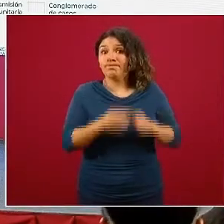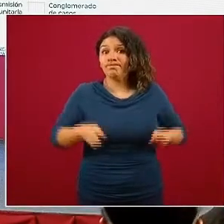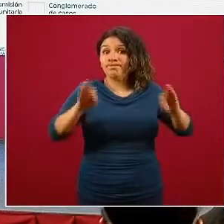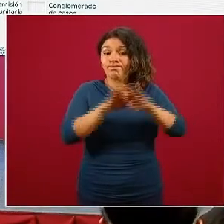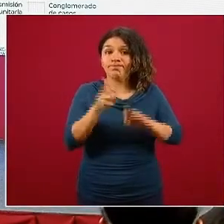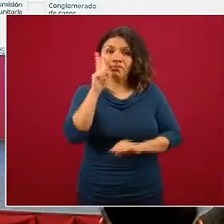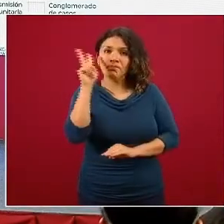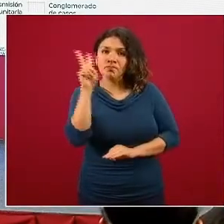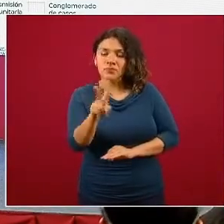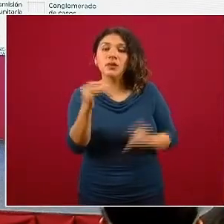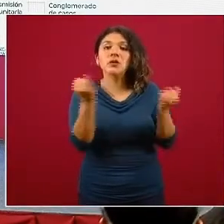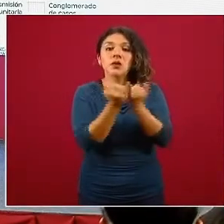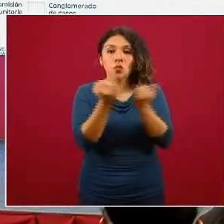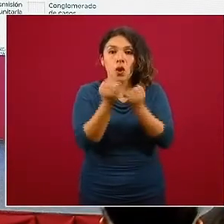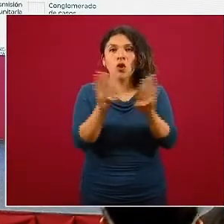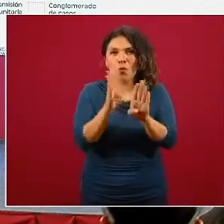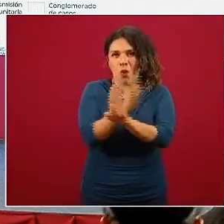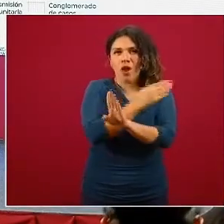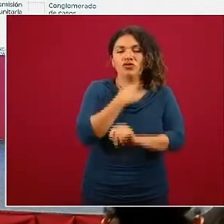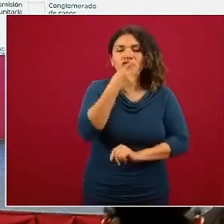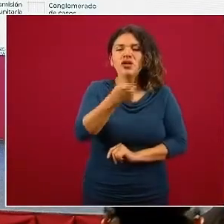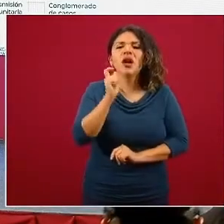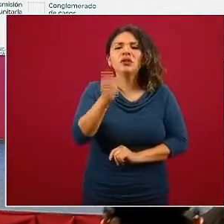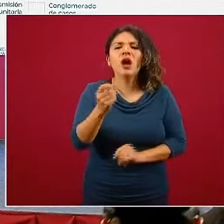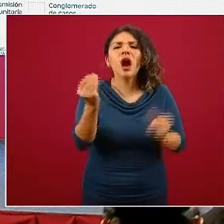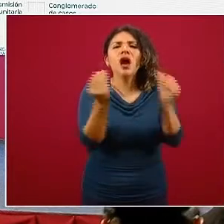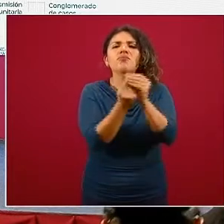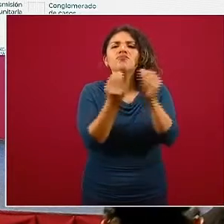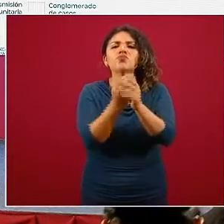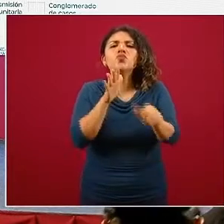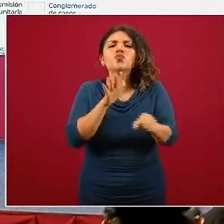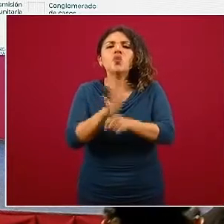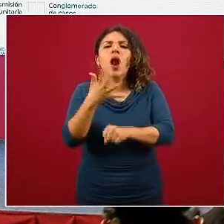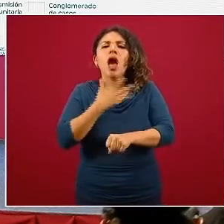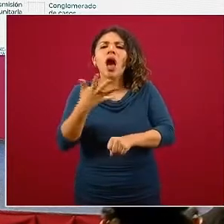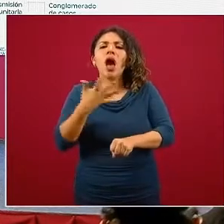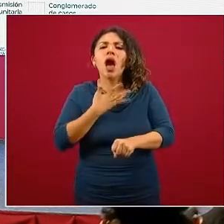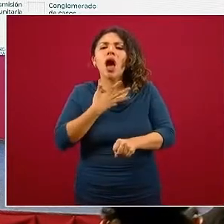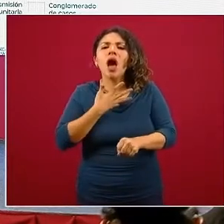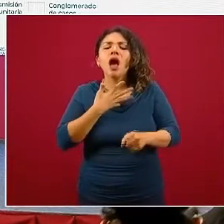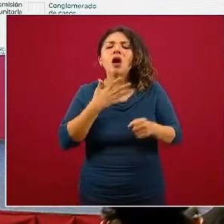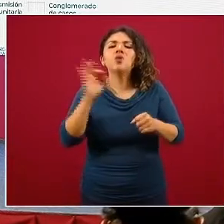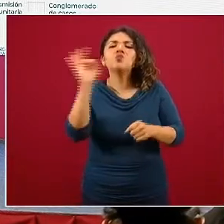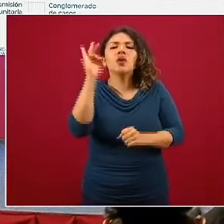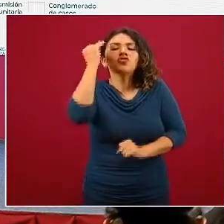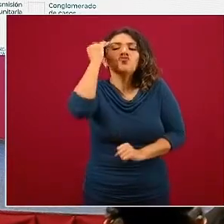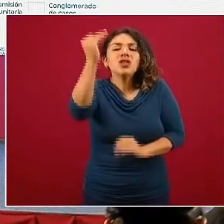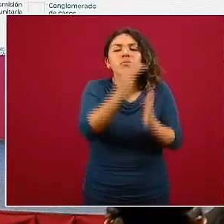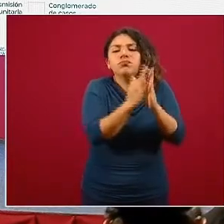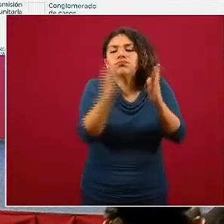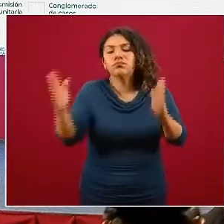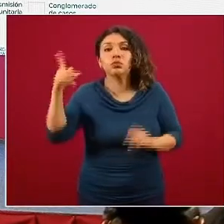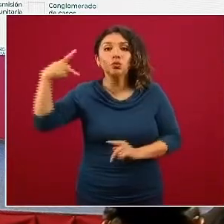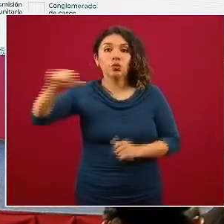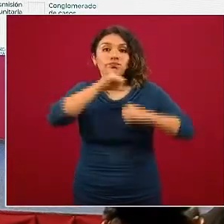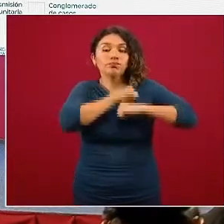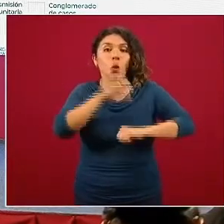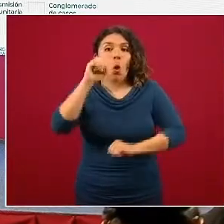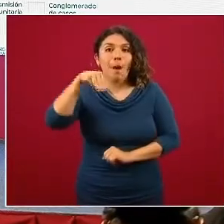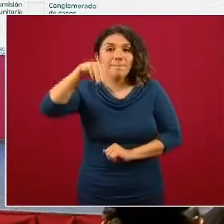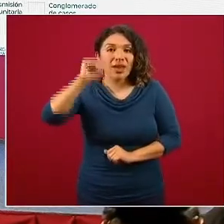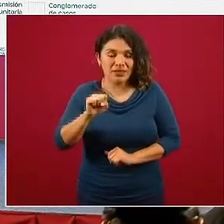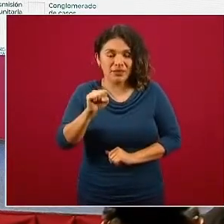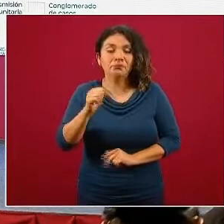importante revisar además, como les comentaba, pues las categorías en las que clasifica los momentos la Organización Mundial de la Salud.